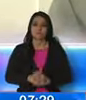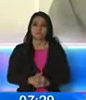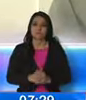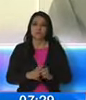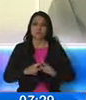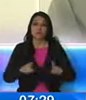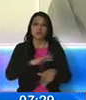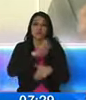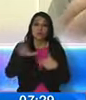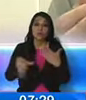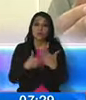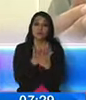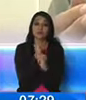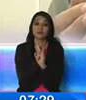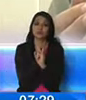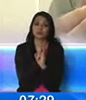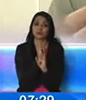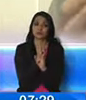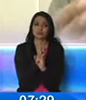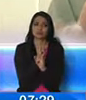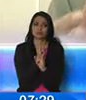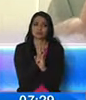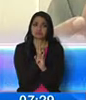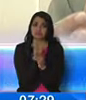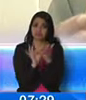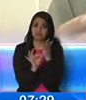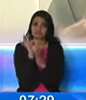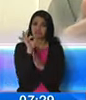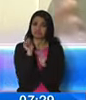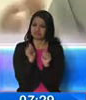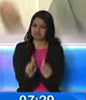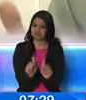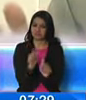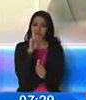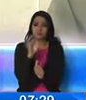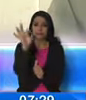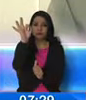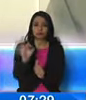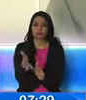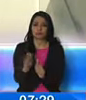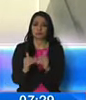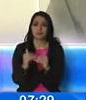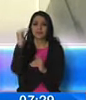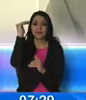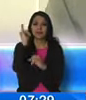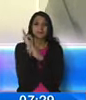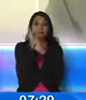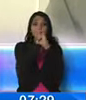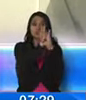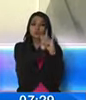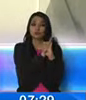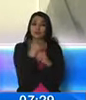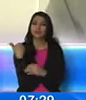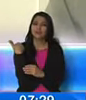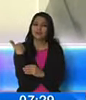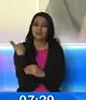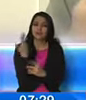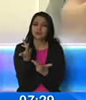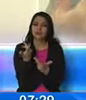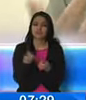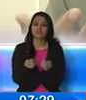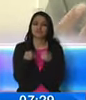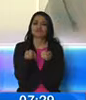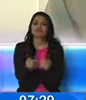los institutos están acreditados al 100%. La mayoría de los institutos tienen una